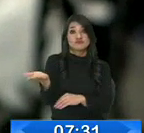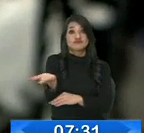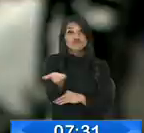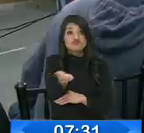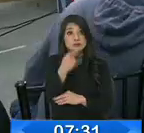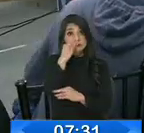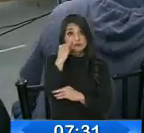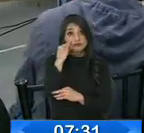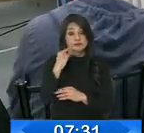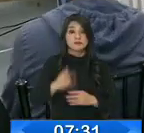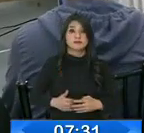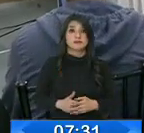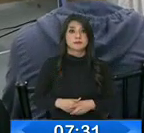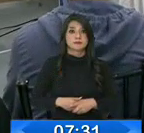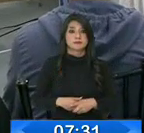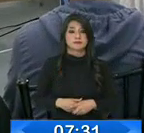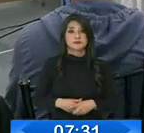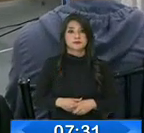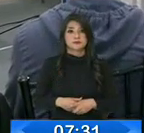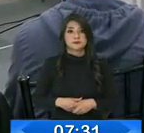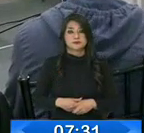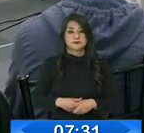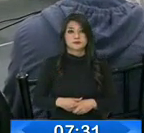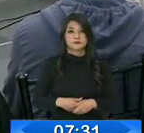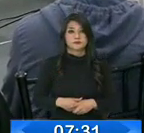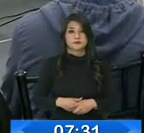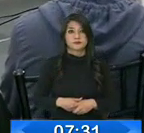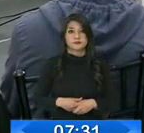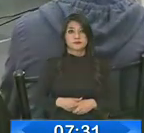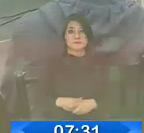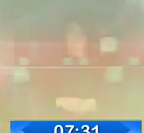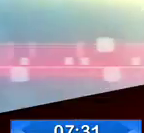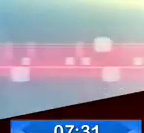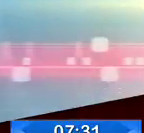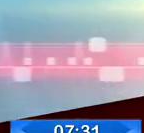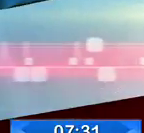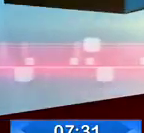menores. Informó Priscila Cadena.